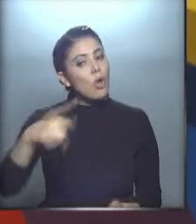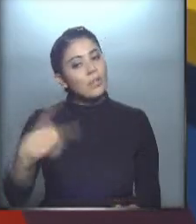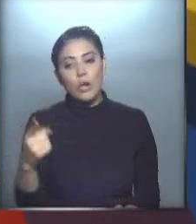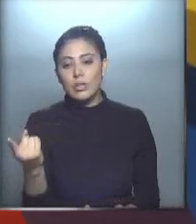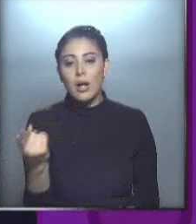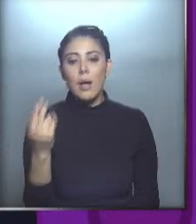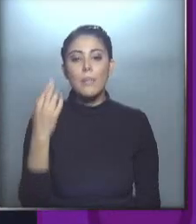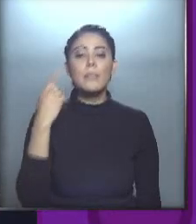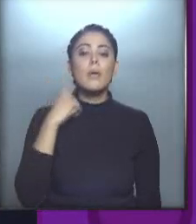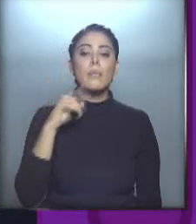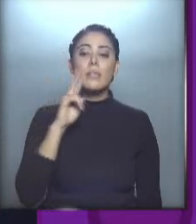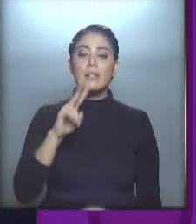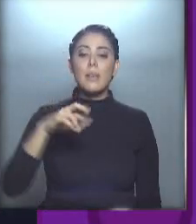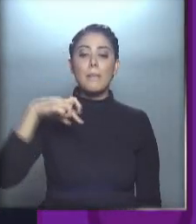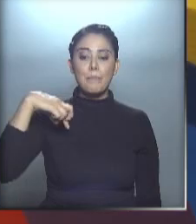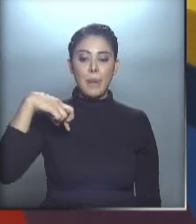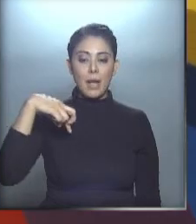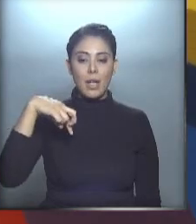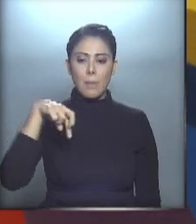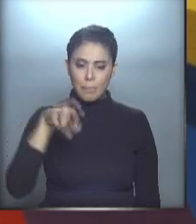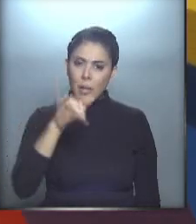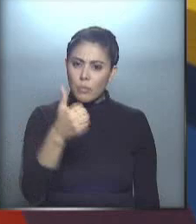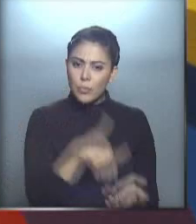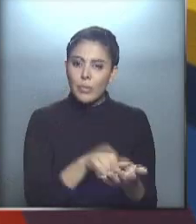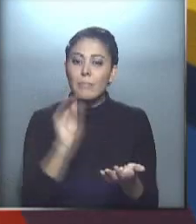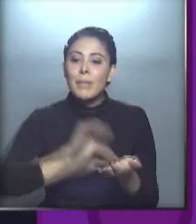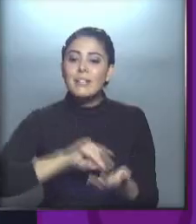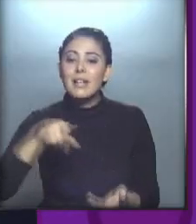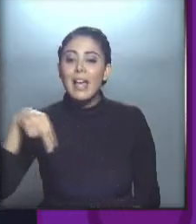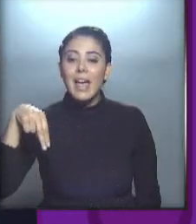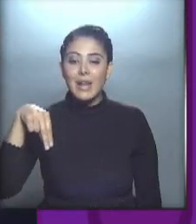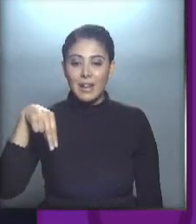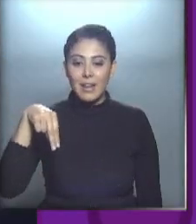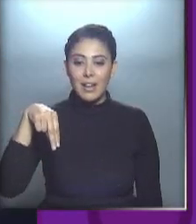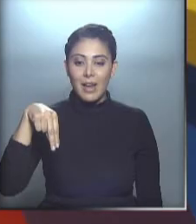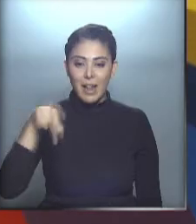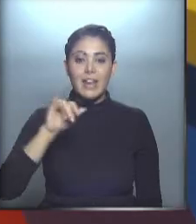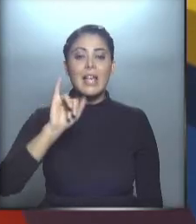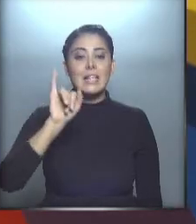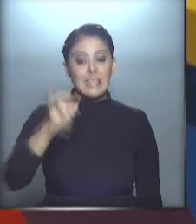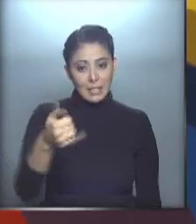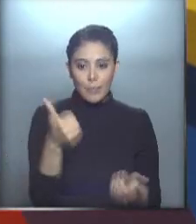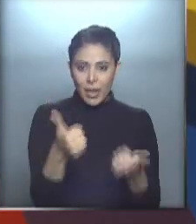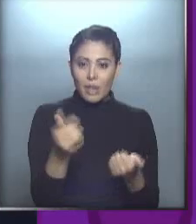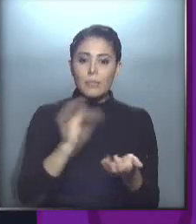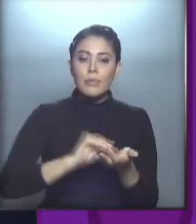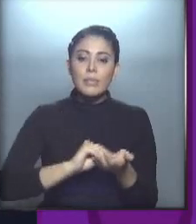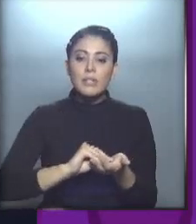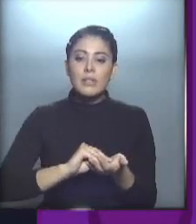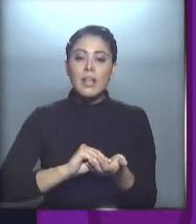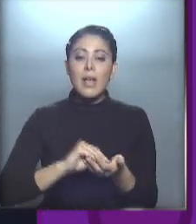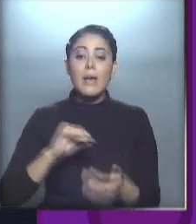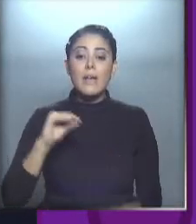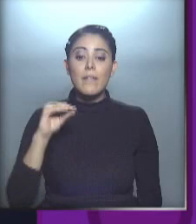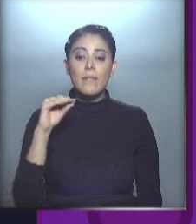está. ¡B! ¡Ah, la P sí! ¡N! ¡N! ¡N! ¡La N va! Bien. ¡B! ¡La